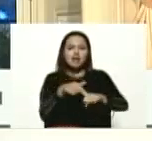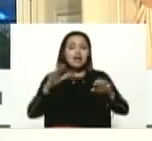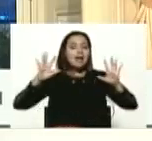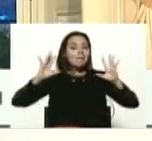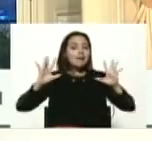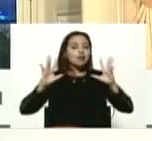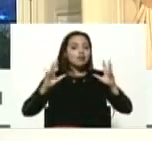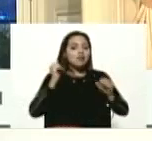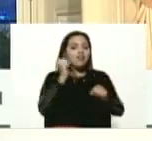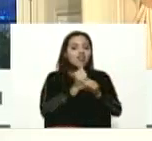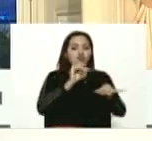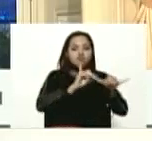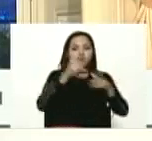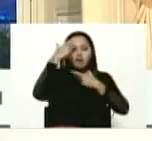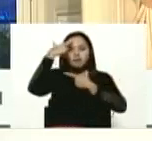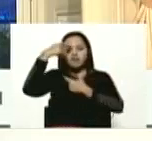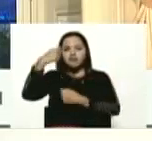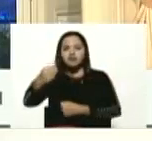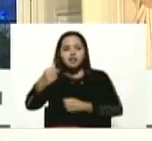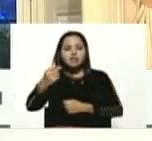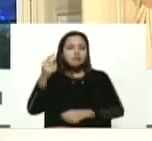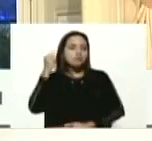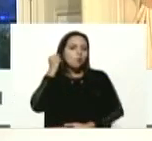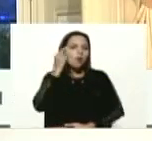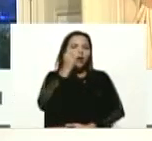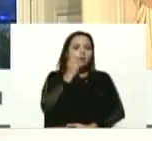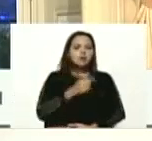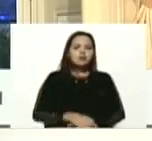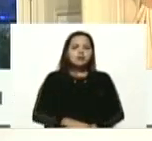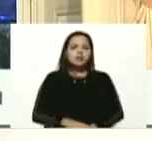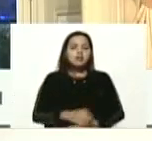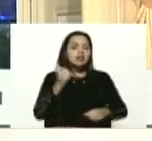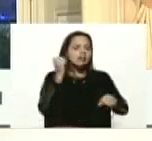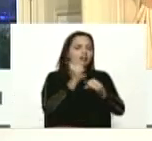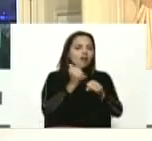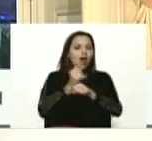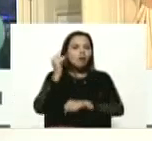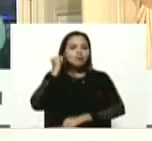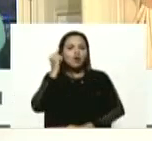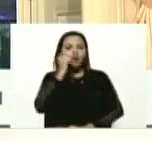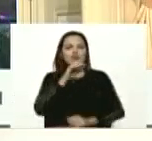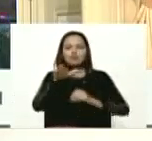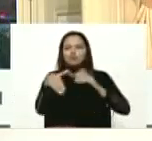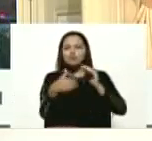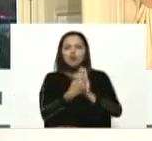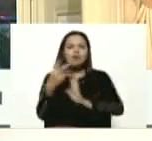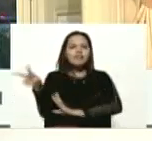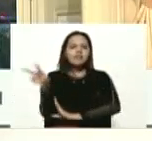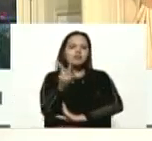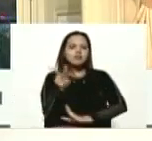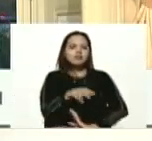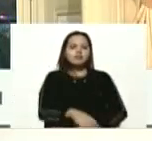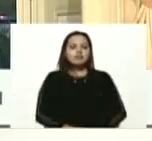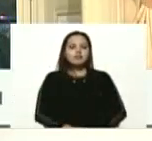de los ingenieros, los profesionales, las profesionales, los obreros, las obreras, los trabajadores de Venezuela,